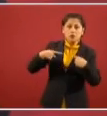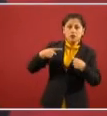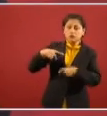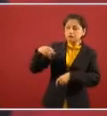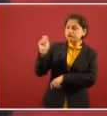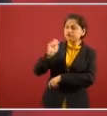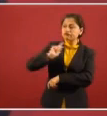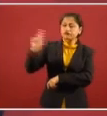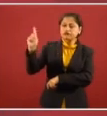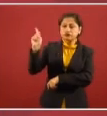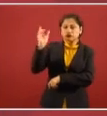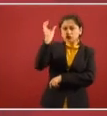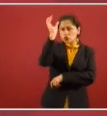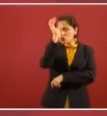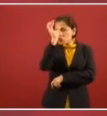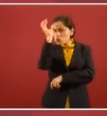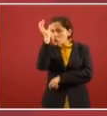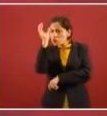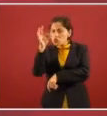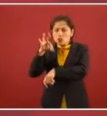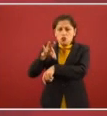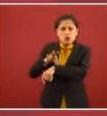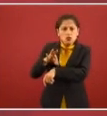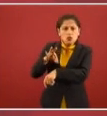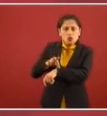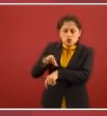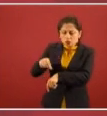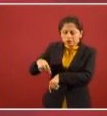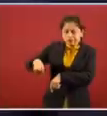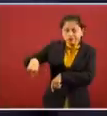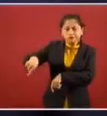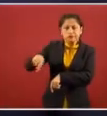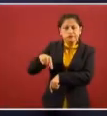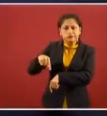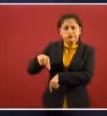de los científicos. Son